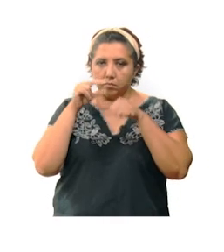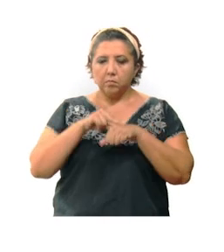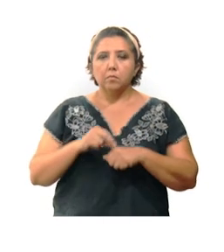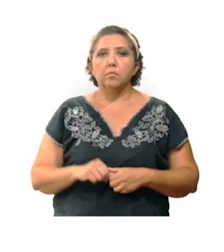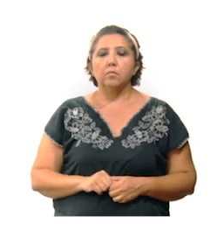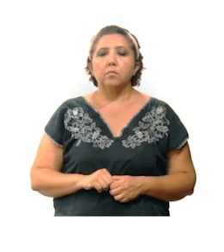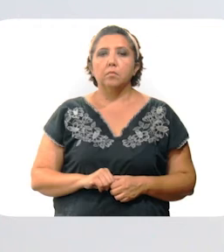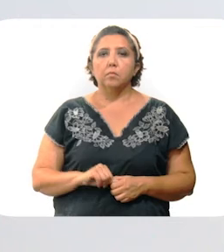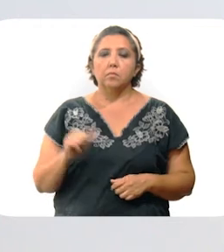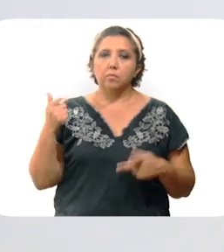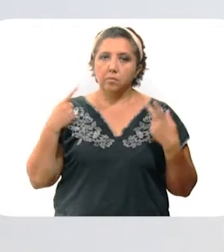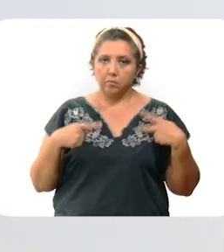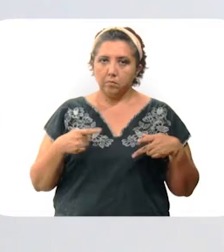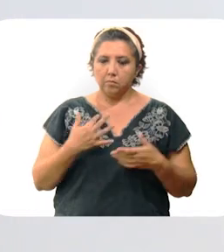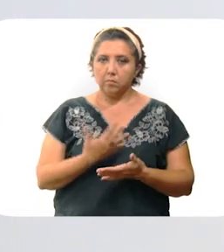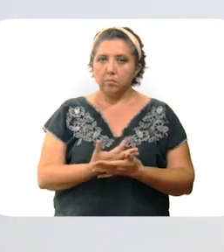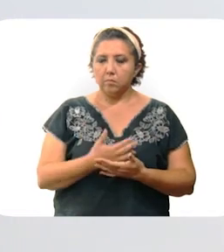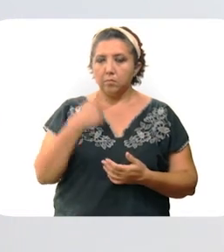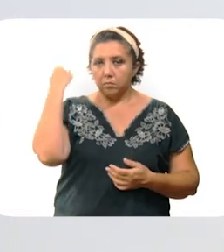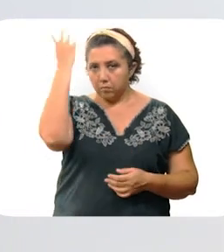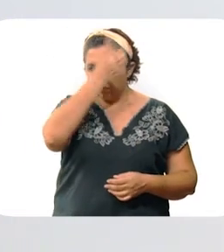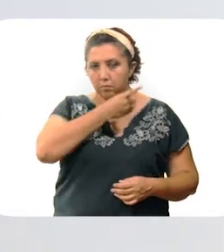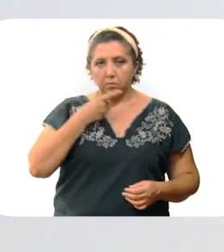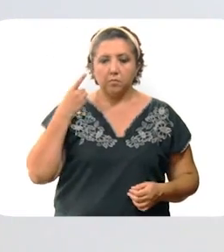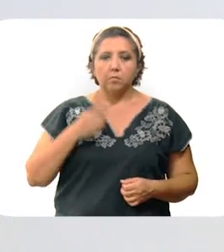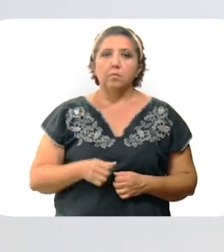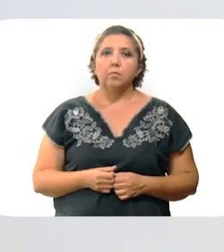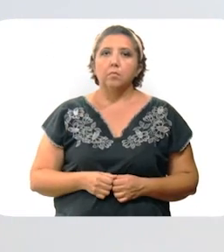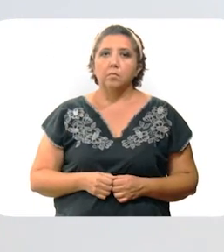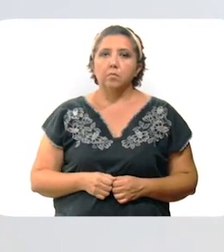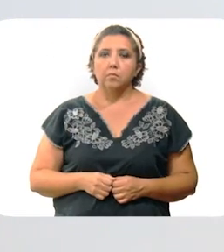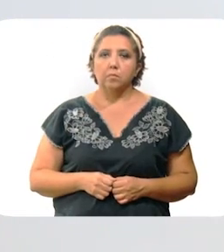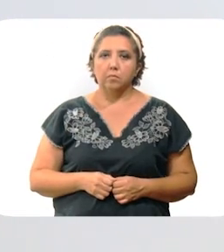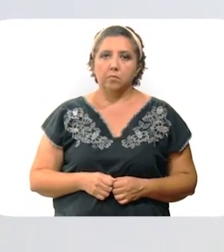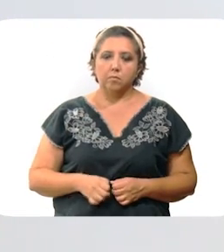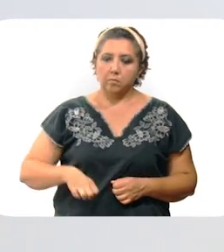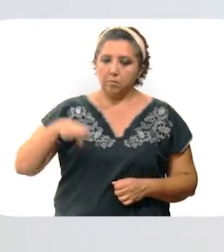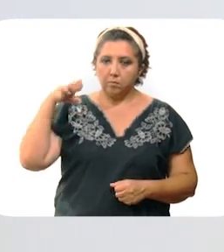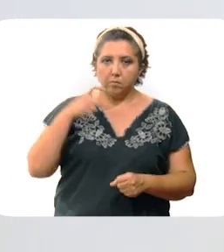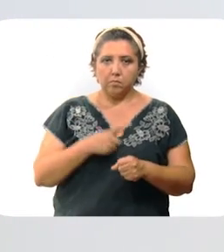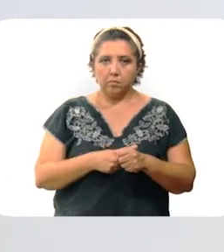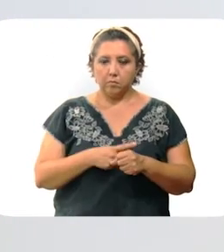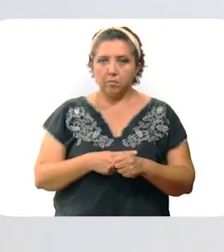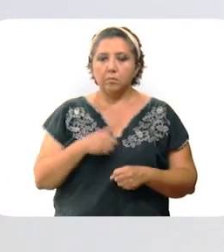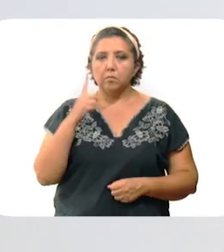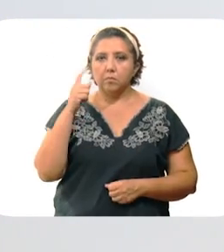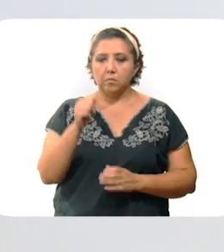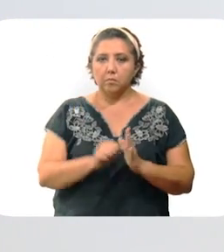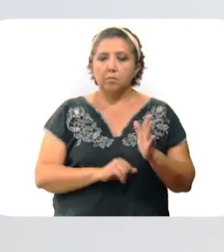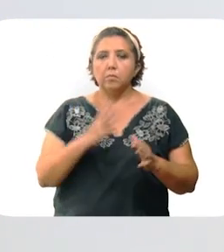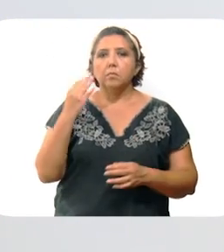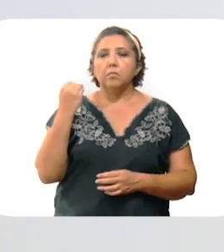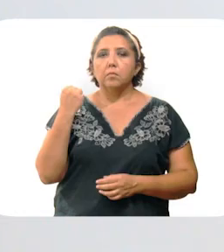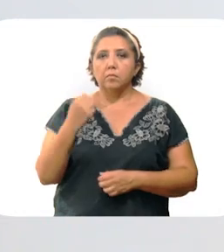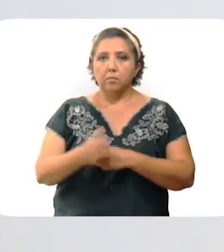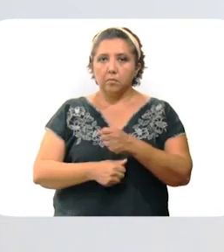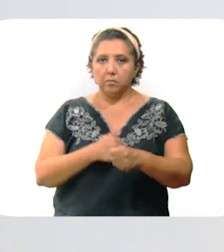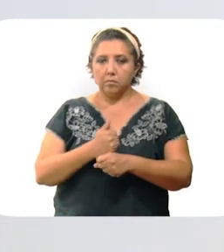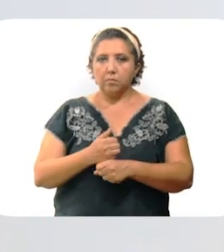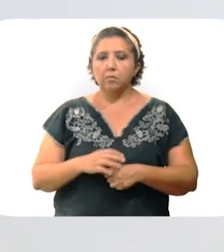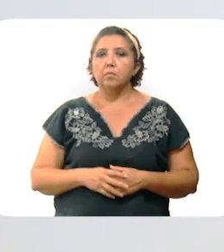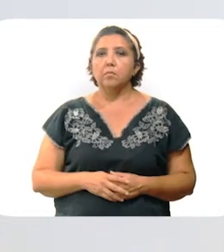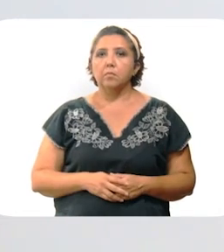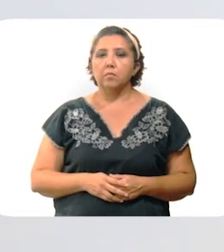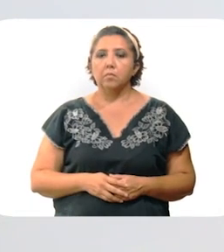aislamiento total. Hay otros pacientes a la espera de diagnóstico. El rango de edad de los casos es de un mes a 99